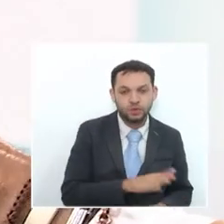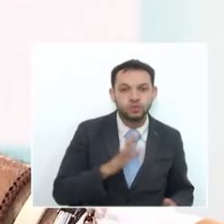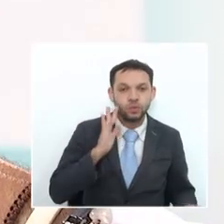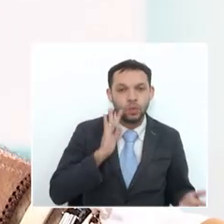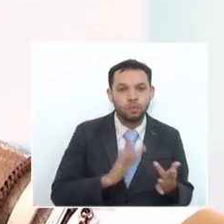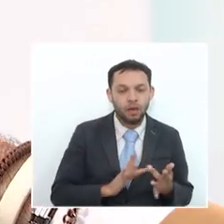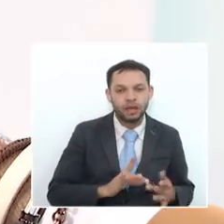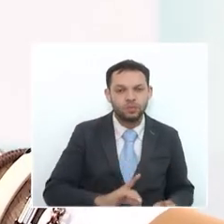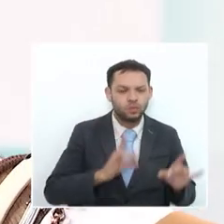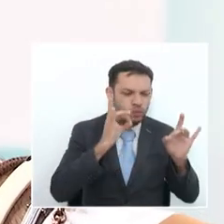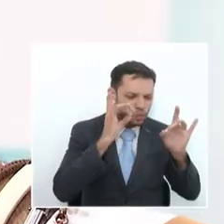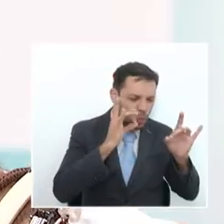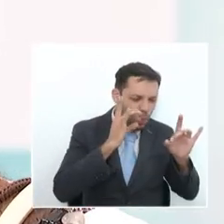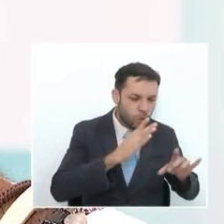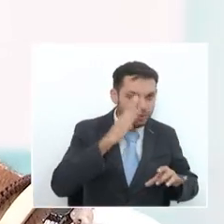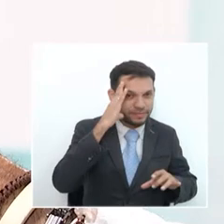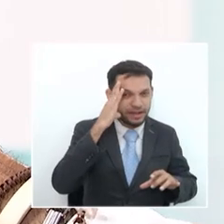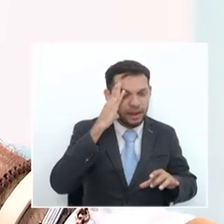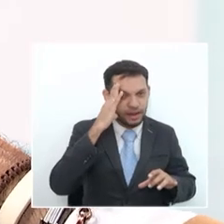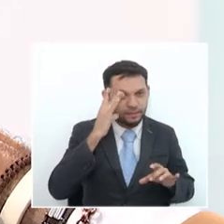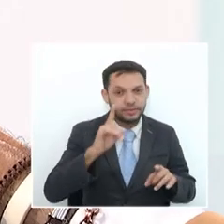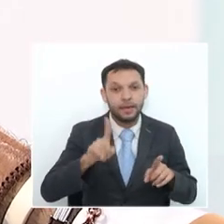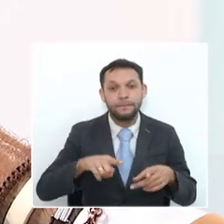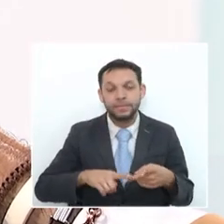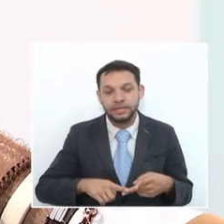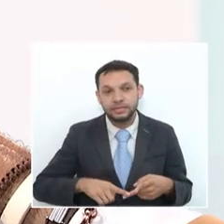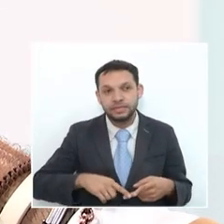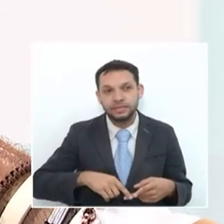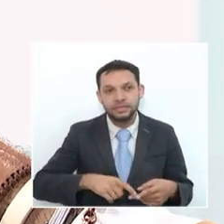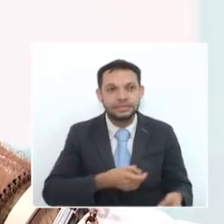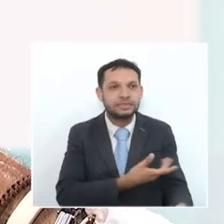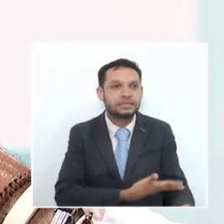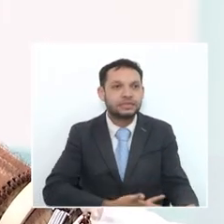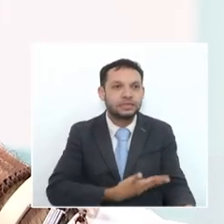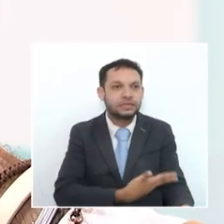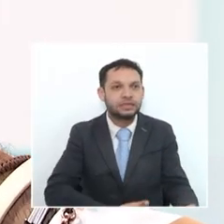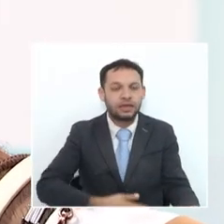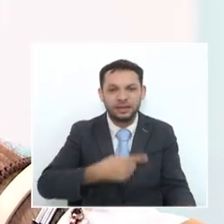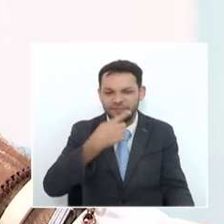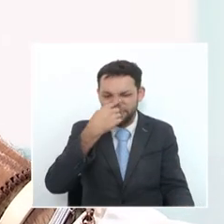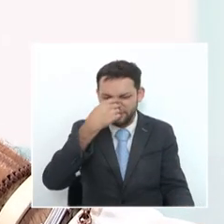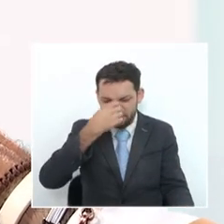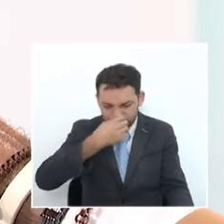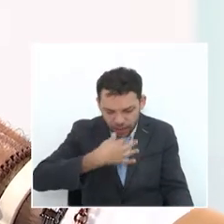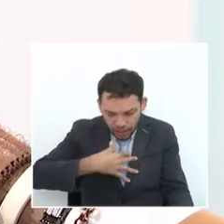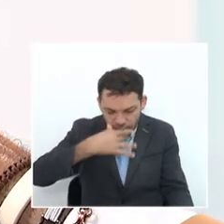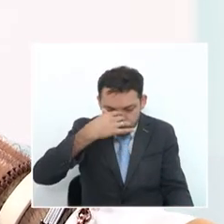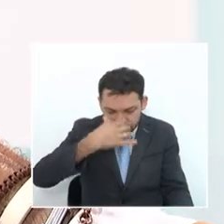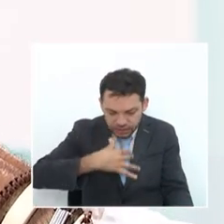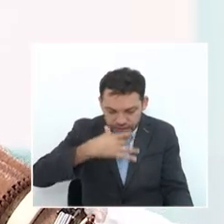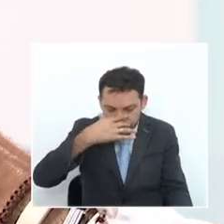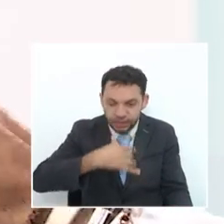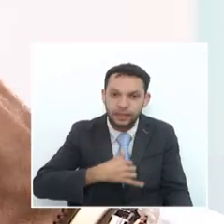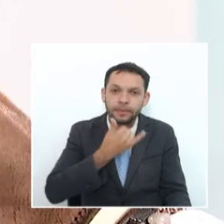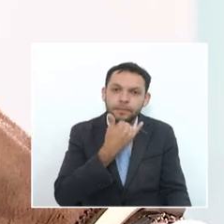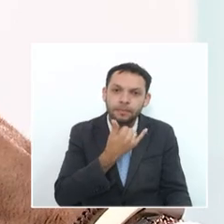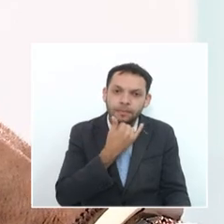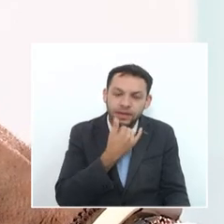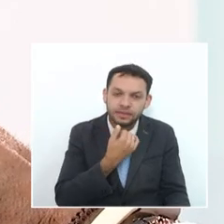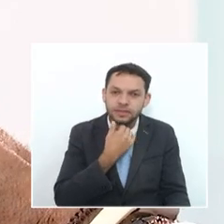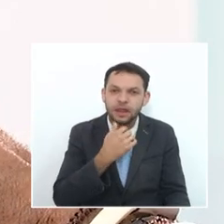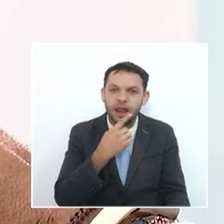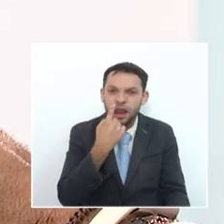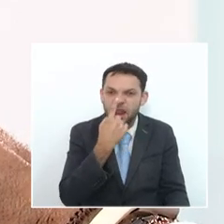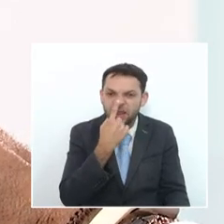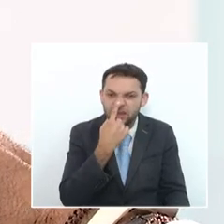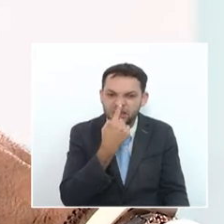niños. Y lo otro es que tiene mucho sangrado nasal. Hay que evaluar qué pasa acá. Muchas